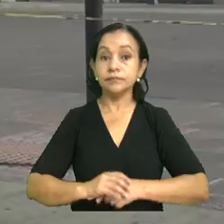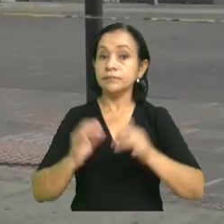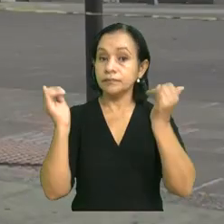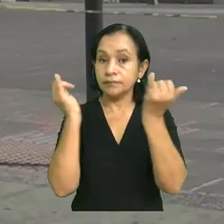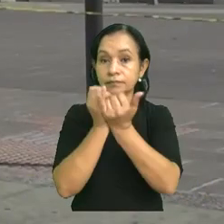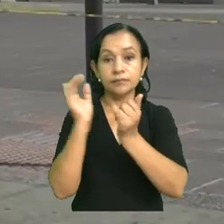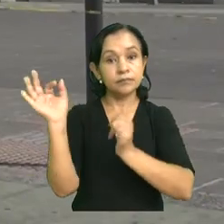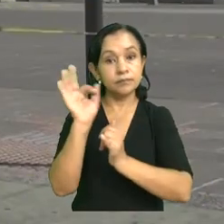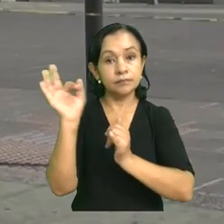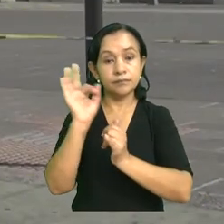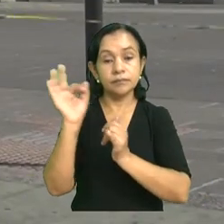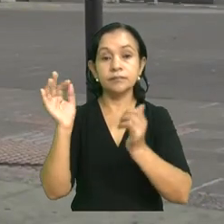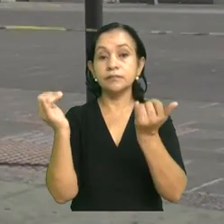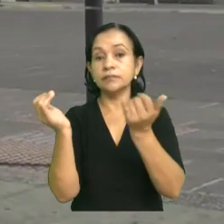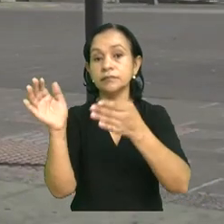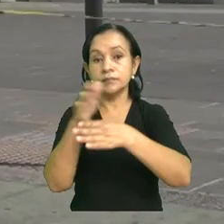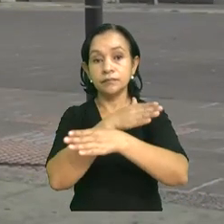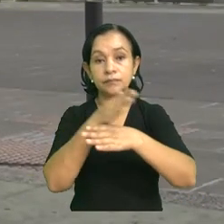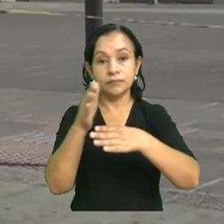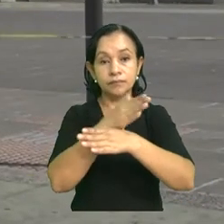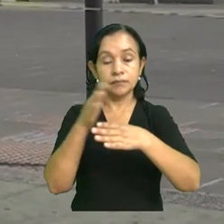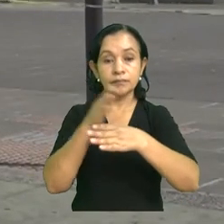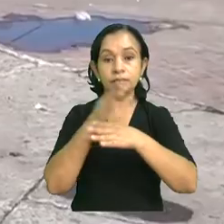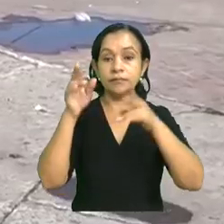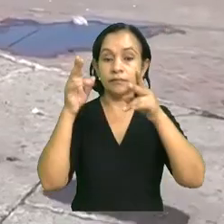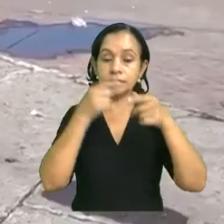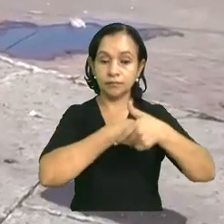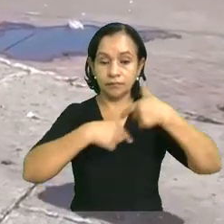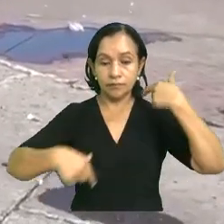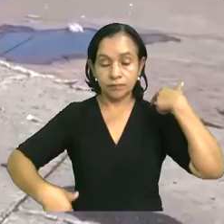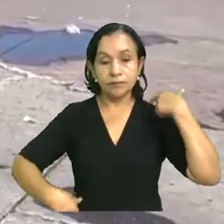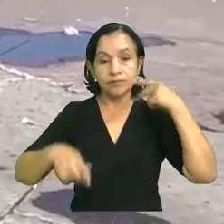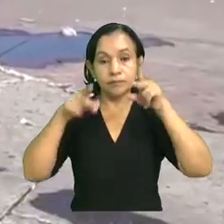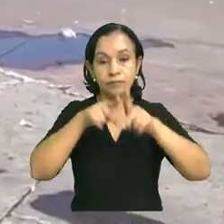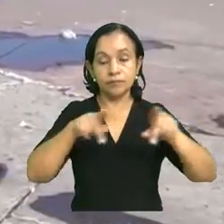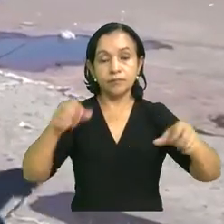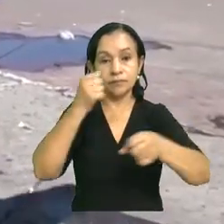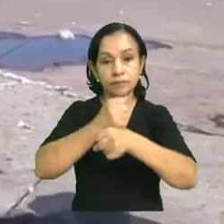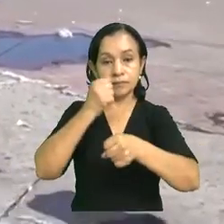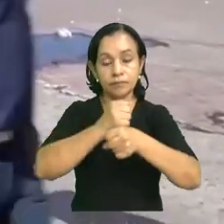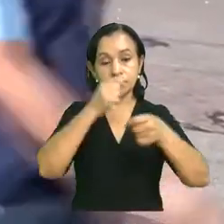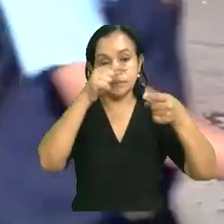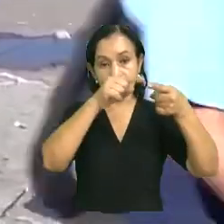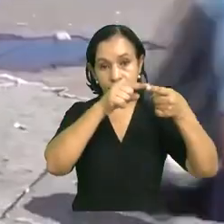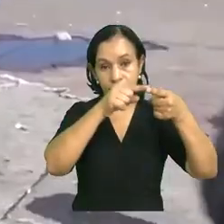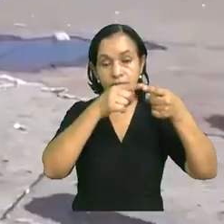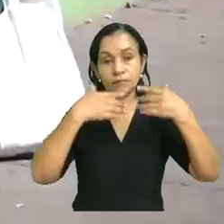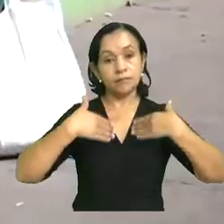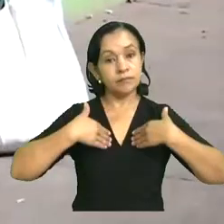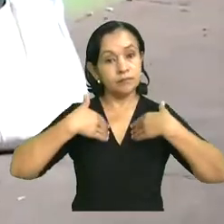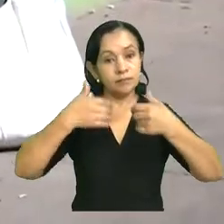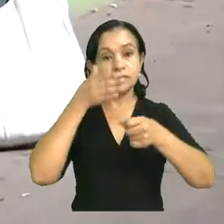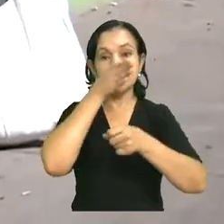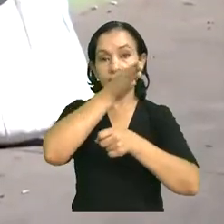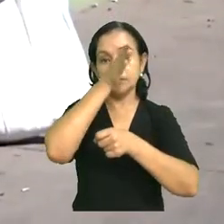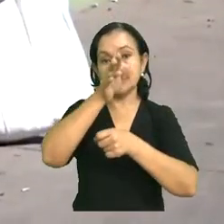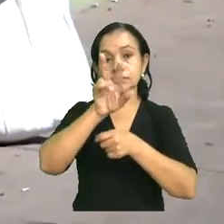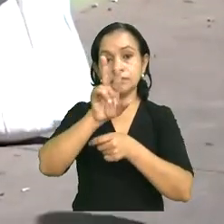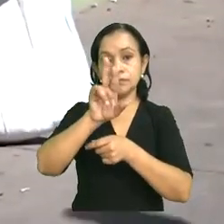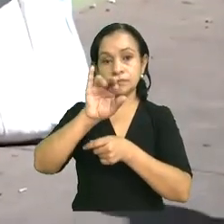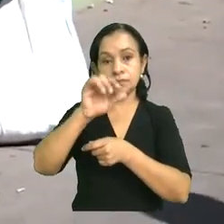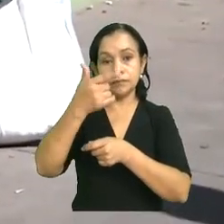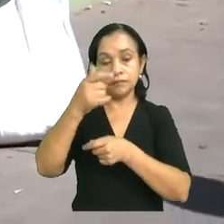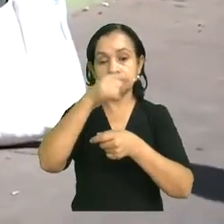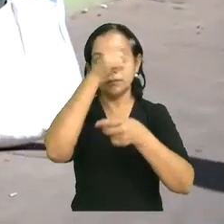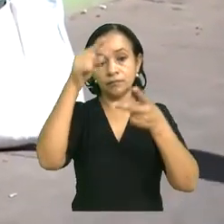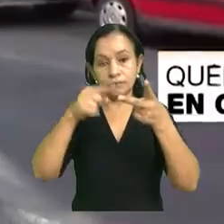Asimismo, los presidentes de la región han consensuado planes de trabajo en torno a 5 ejes. El primero es referido a la salud y gestión del riesgo. El segundo es